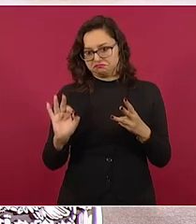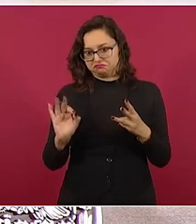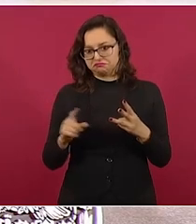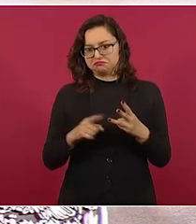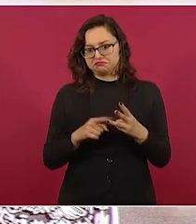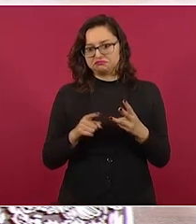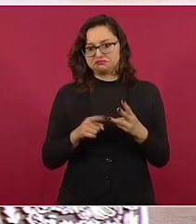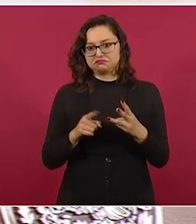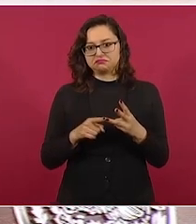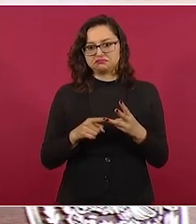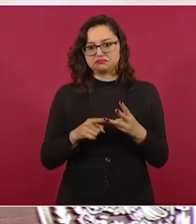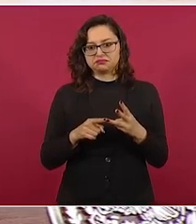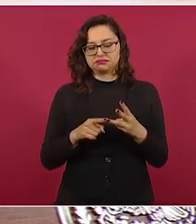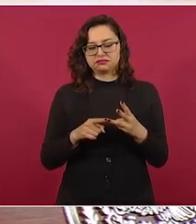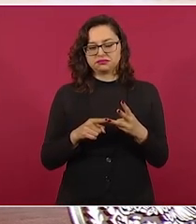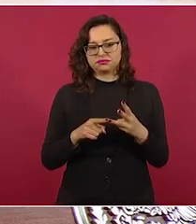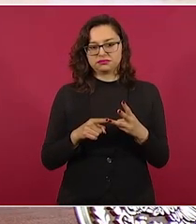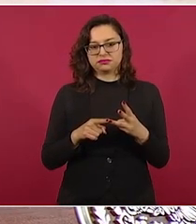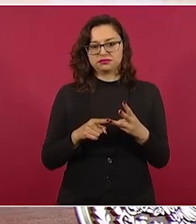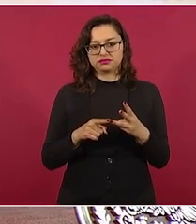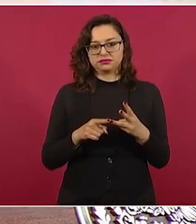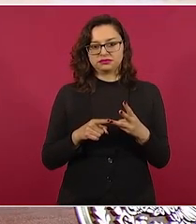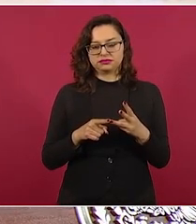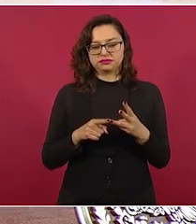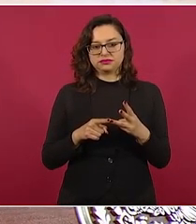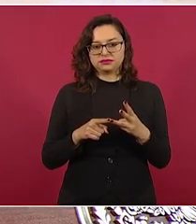es que en estas